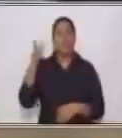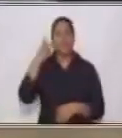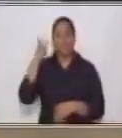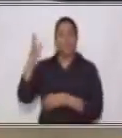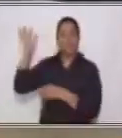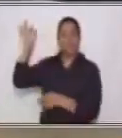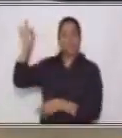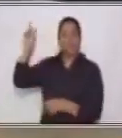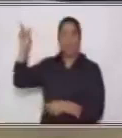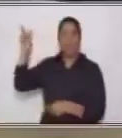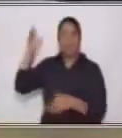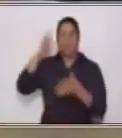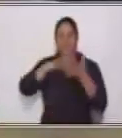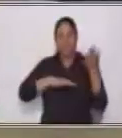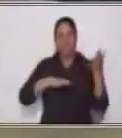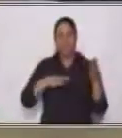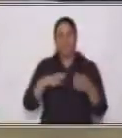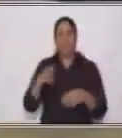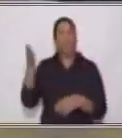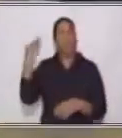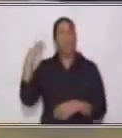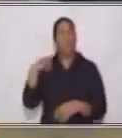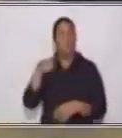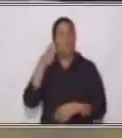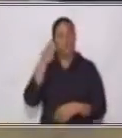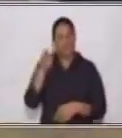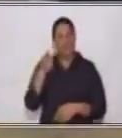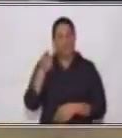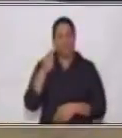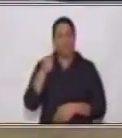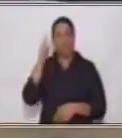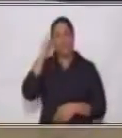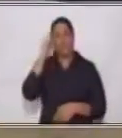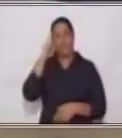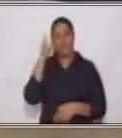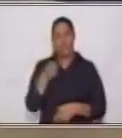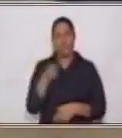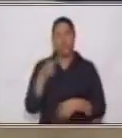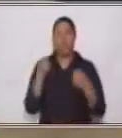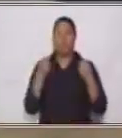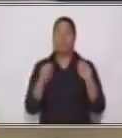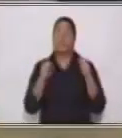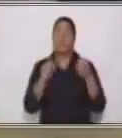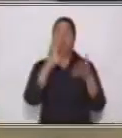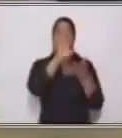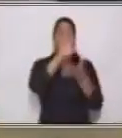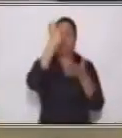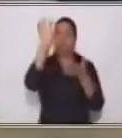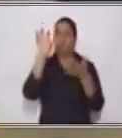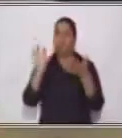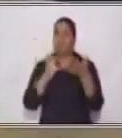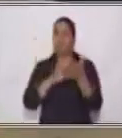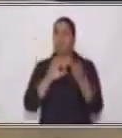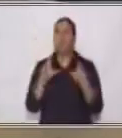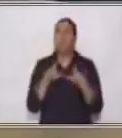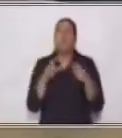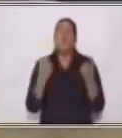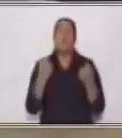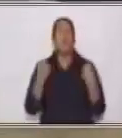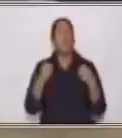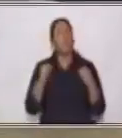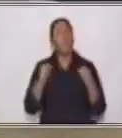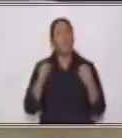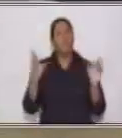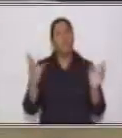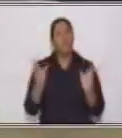resumen, el sol. ¿Te recuerdas que hicimos un diagrama o una gráfica de cómo podríamos crear un resumen y luego